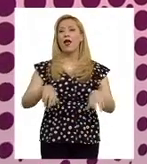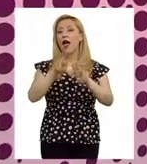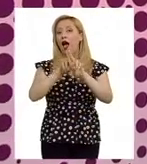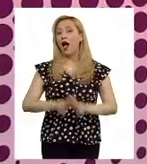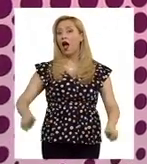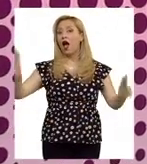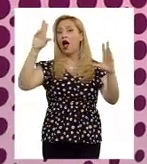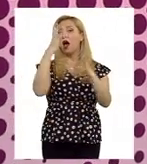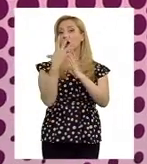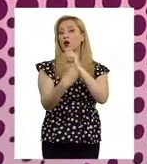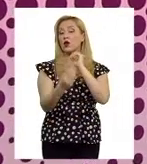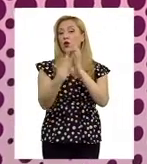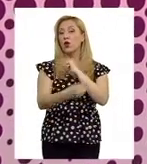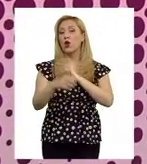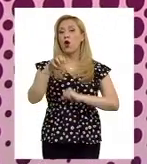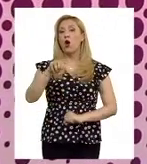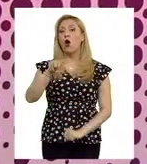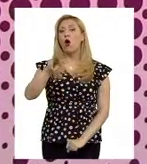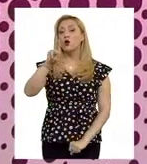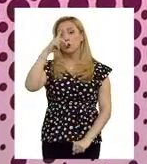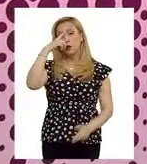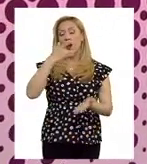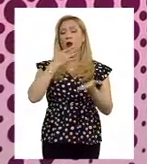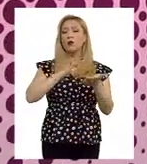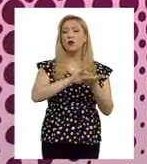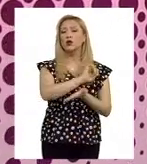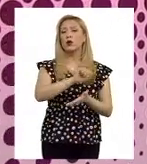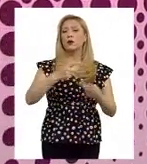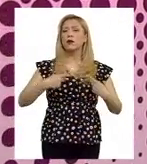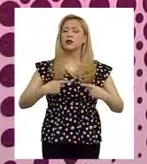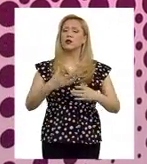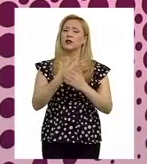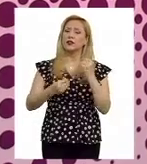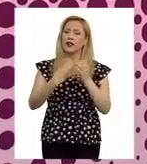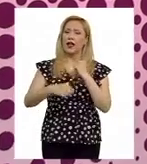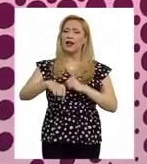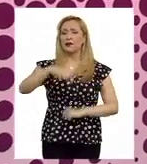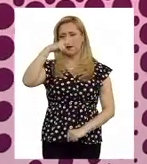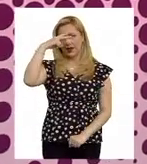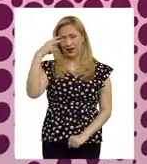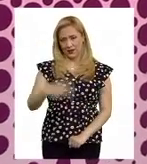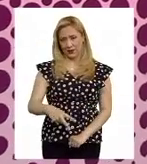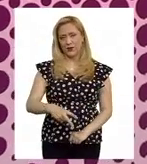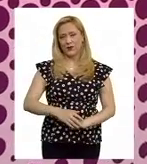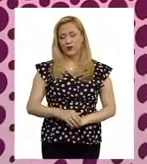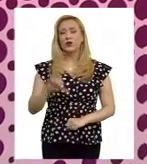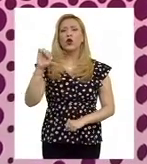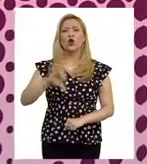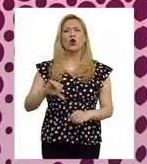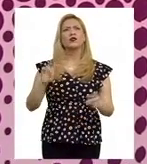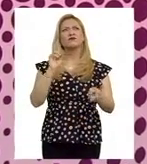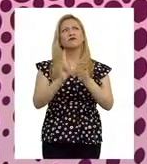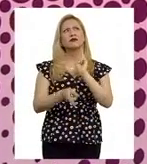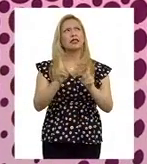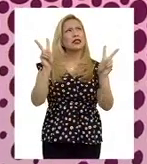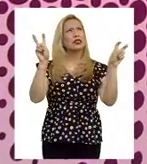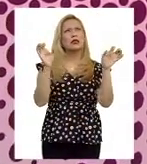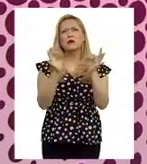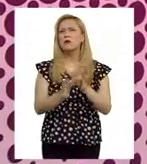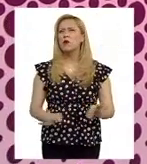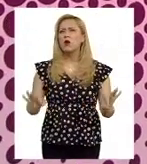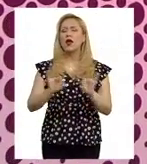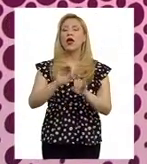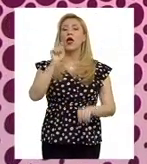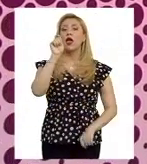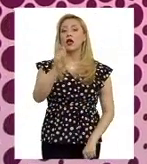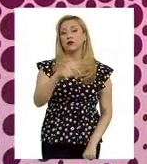la Agencia de Naciones Unidas para las Personas Refugiadas en México. Hoy hablaremos de un tema muy importante que es